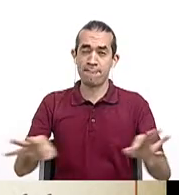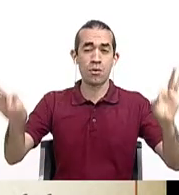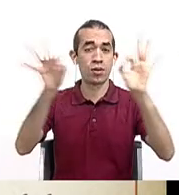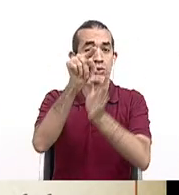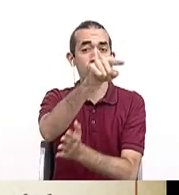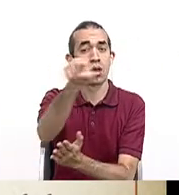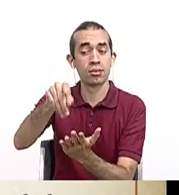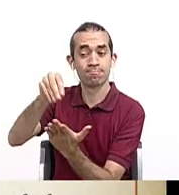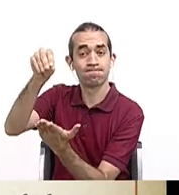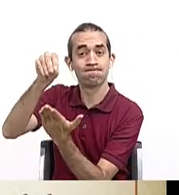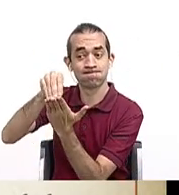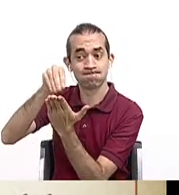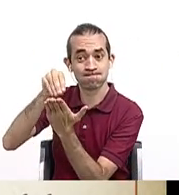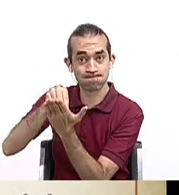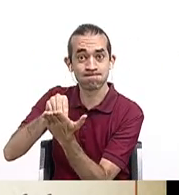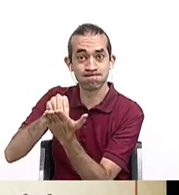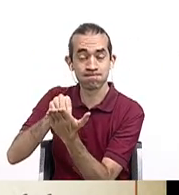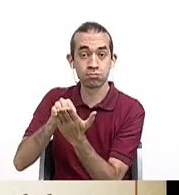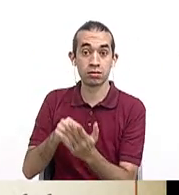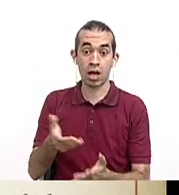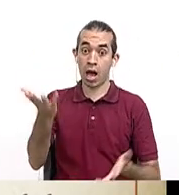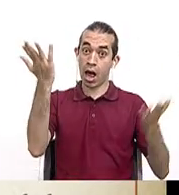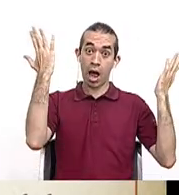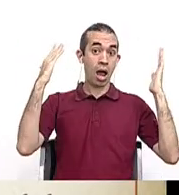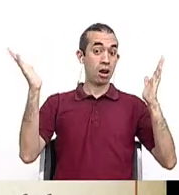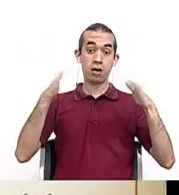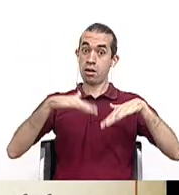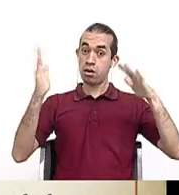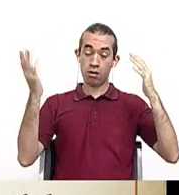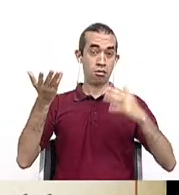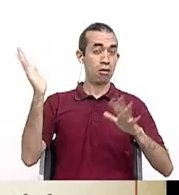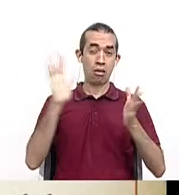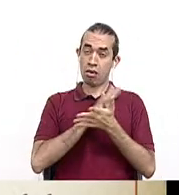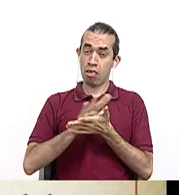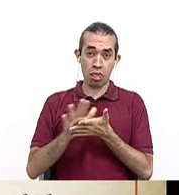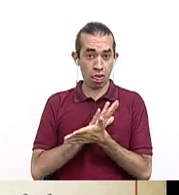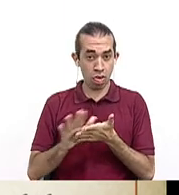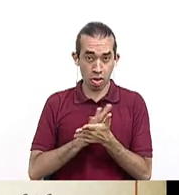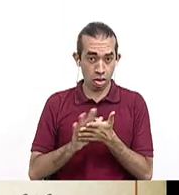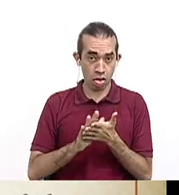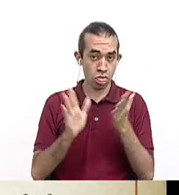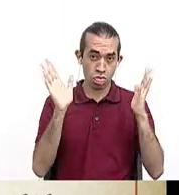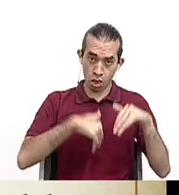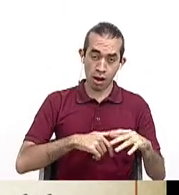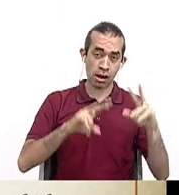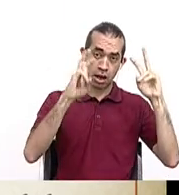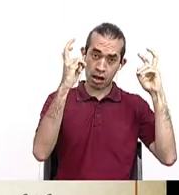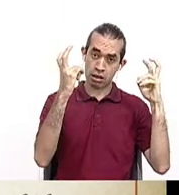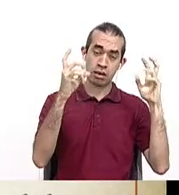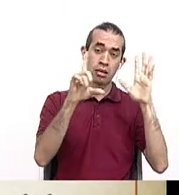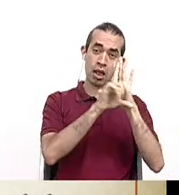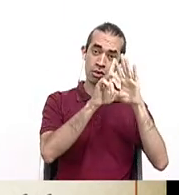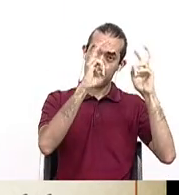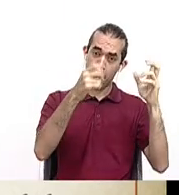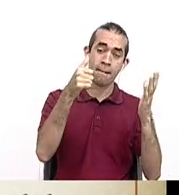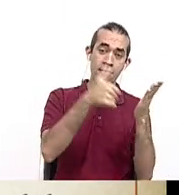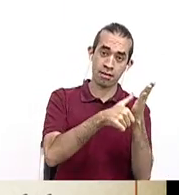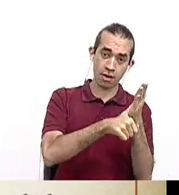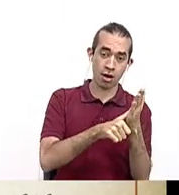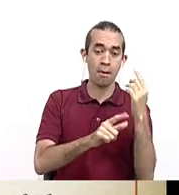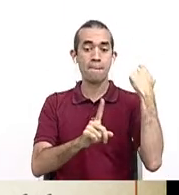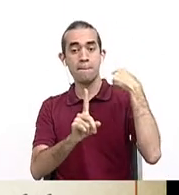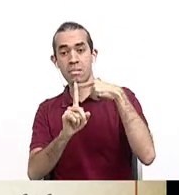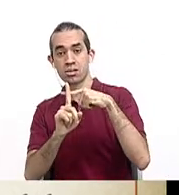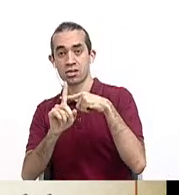su libretita en su cuaderno como no había código electoral ni tampoco tribunal supremo de elecciones adivinen quién se